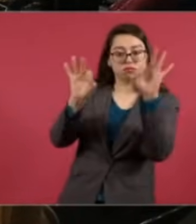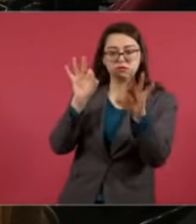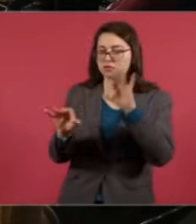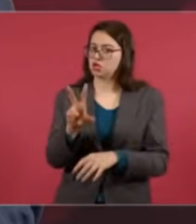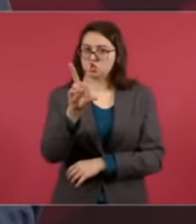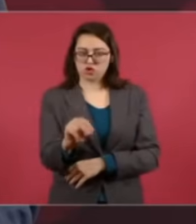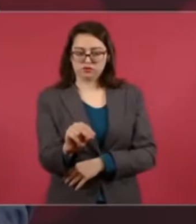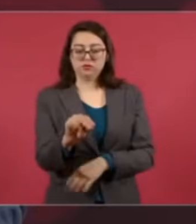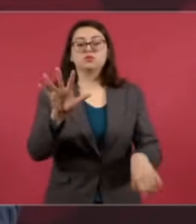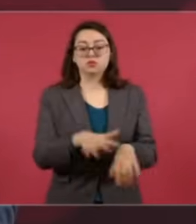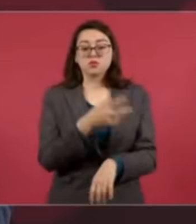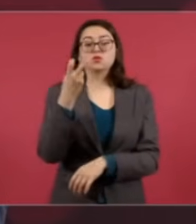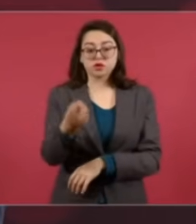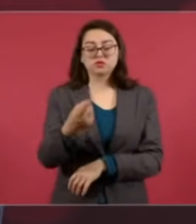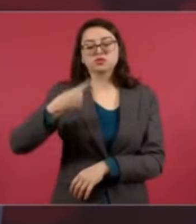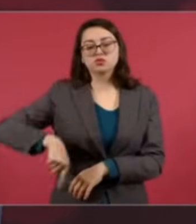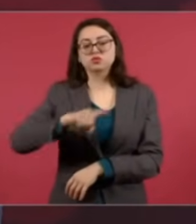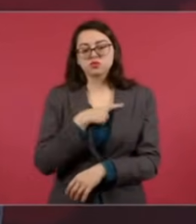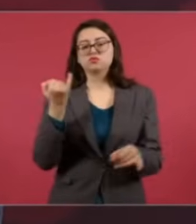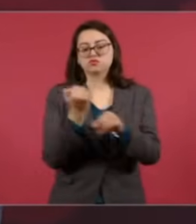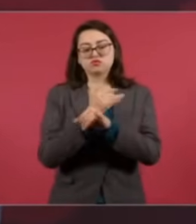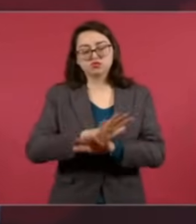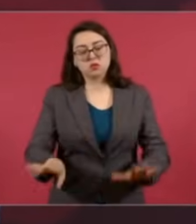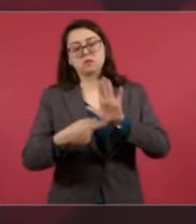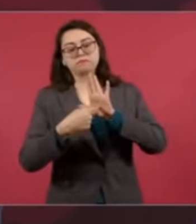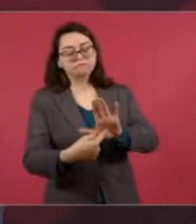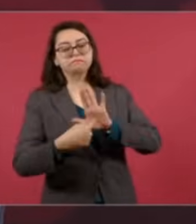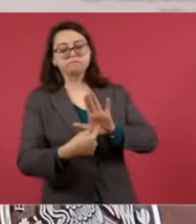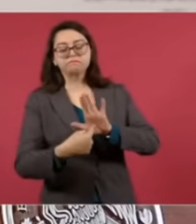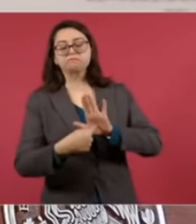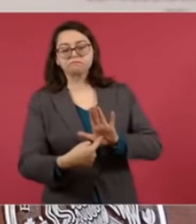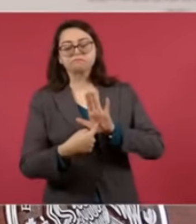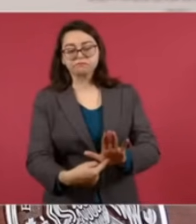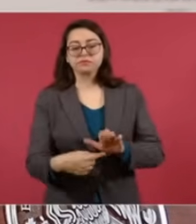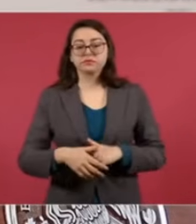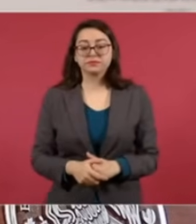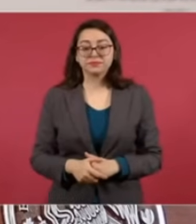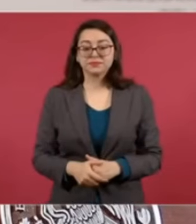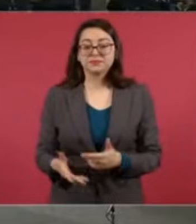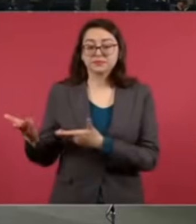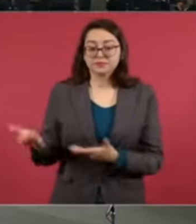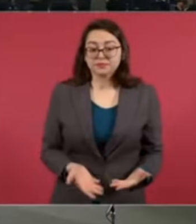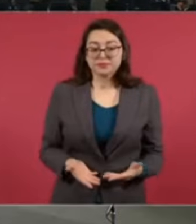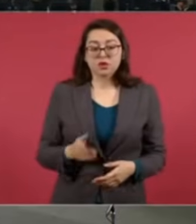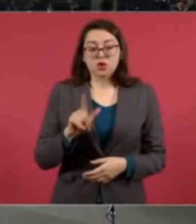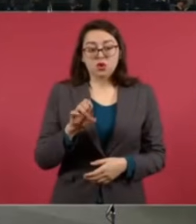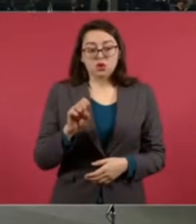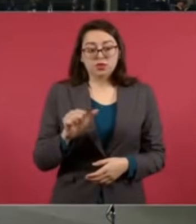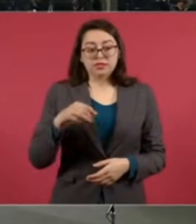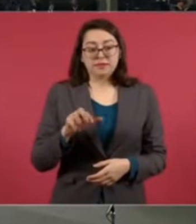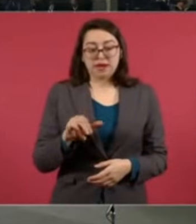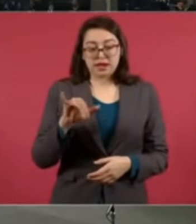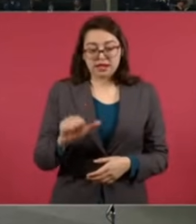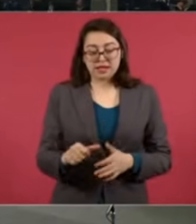cosas. Por eso vamos a estar aquí informando. Y va a iniciar Luisa María